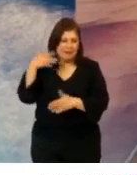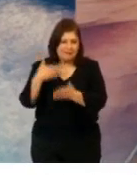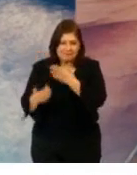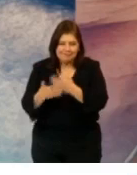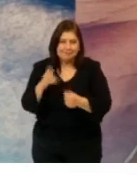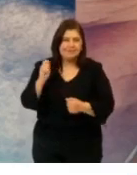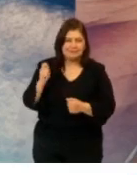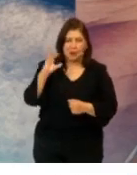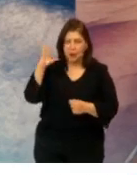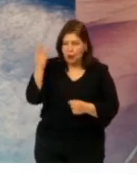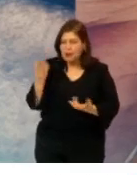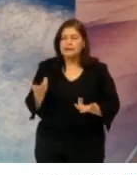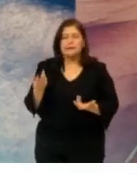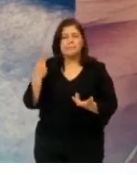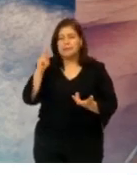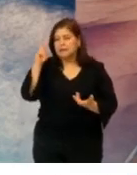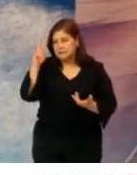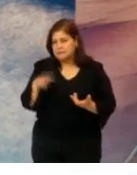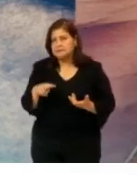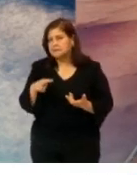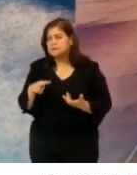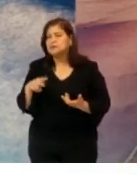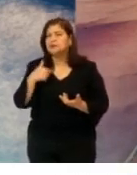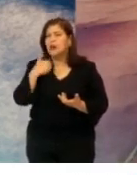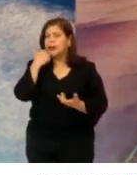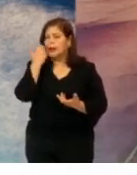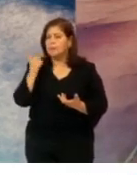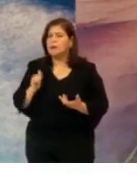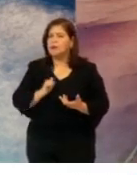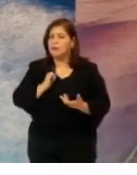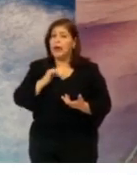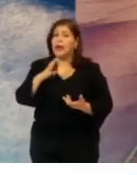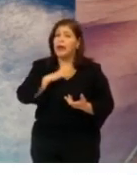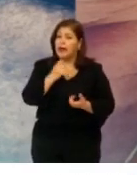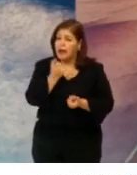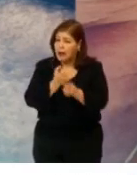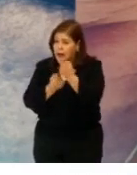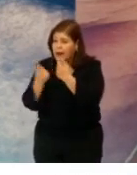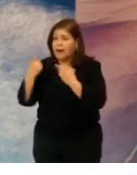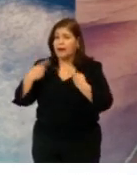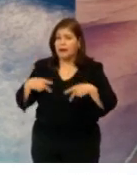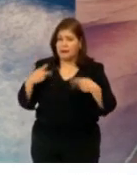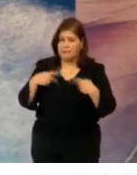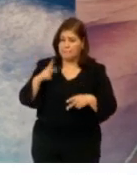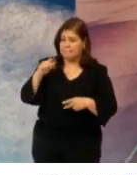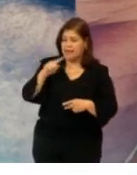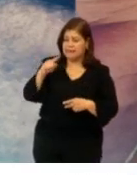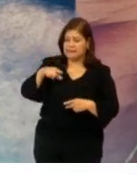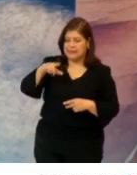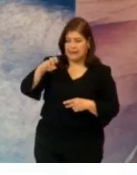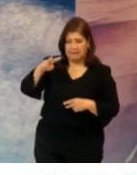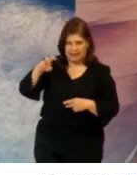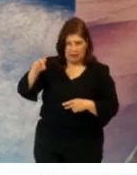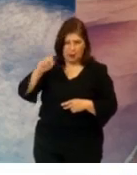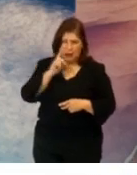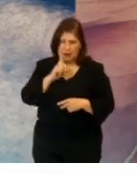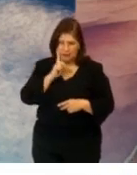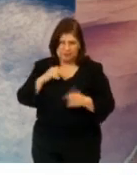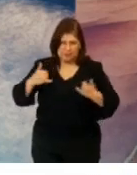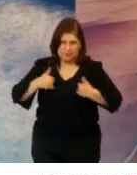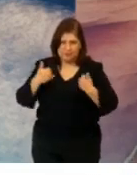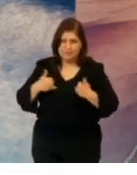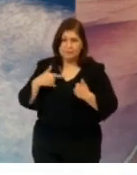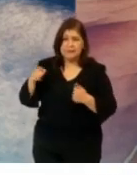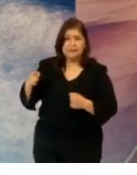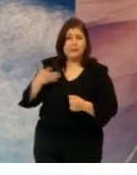tanto de inteligencia artificial, pero también aprovecho de comentarles que tenemos a chicas como Paz Quevedo, que les doy el nombre y el apellido para que la conozcan, que